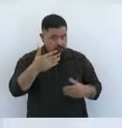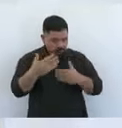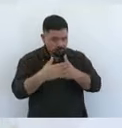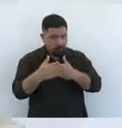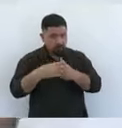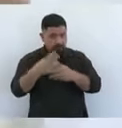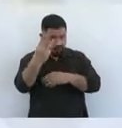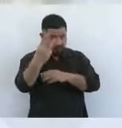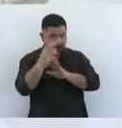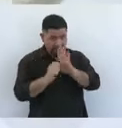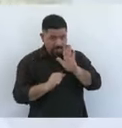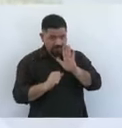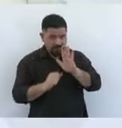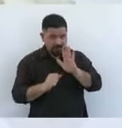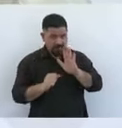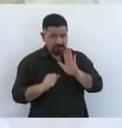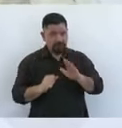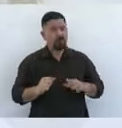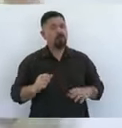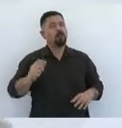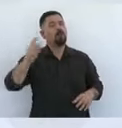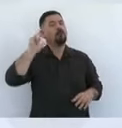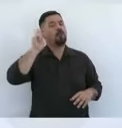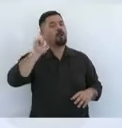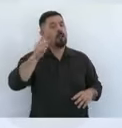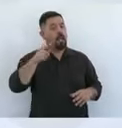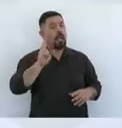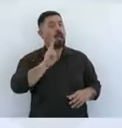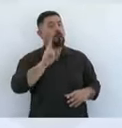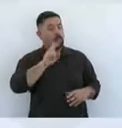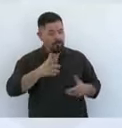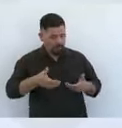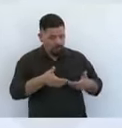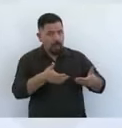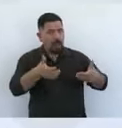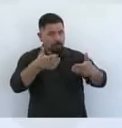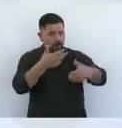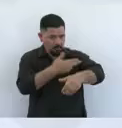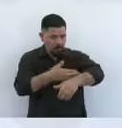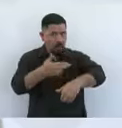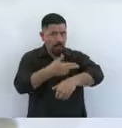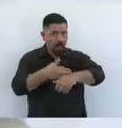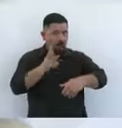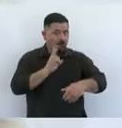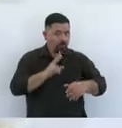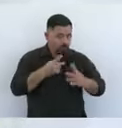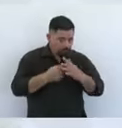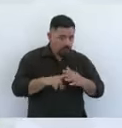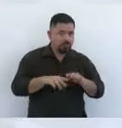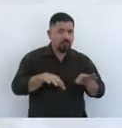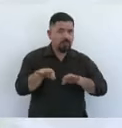3 meses, que ya para entonces ya empezaron los caminos, ya empezaron a trabajar.